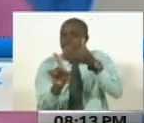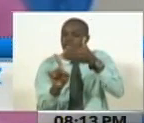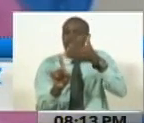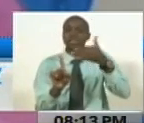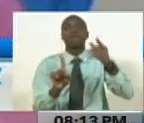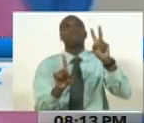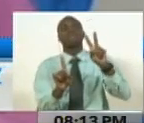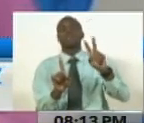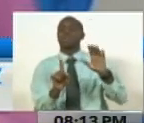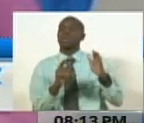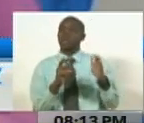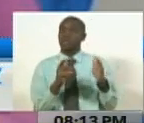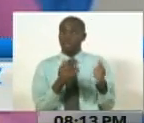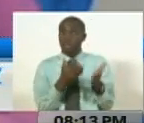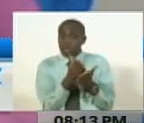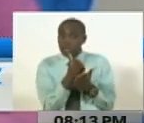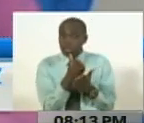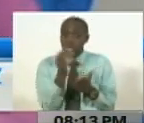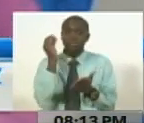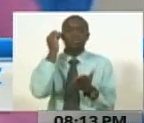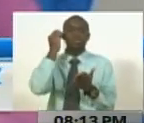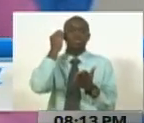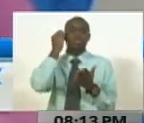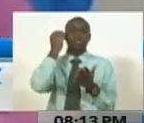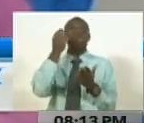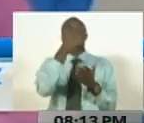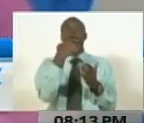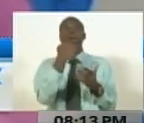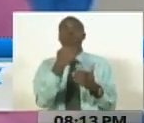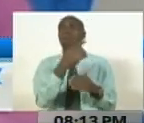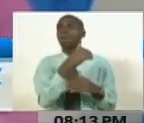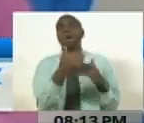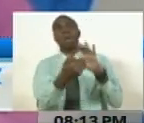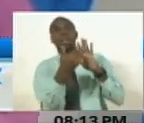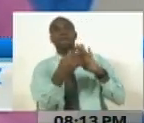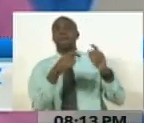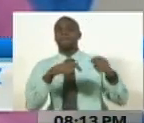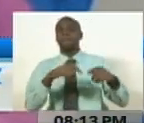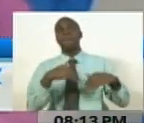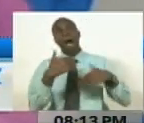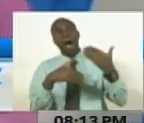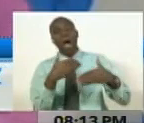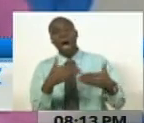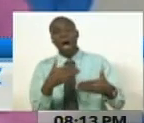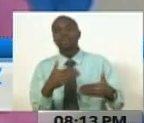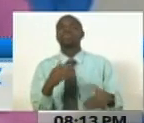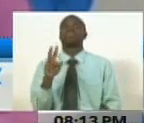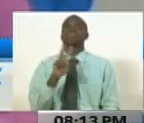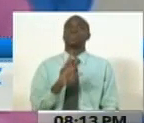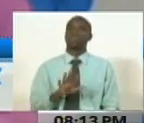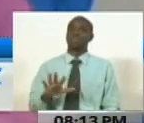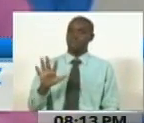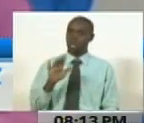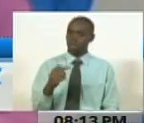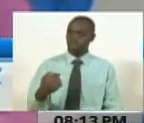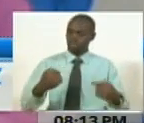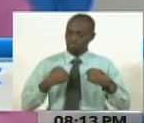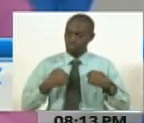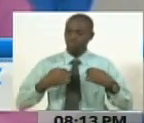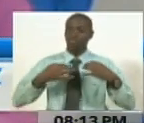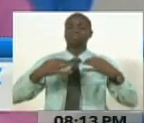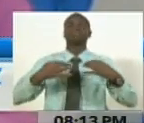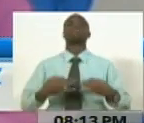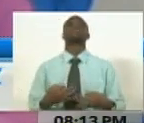de proseguir agresiones contra Venezuela en su comunidad,